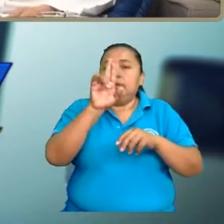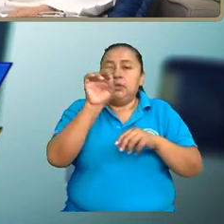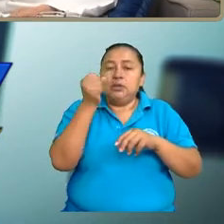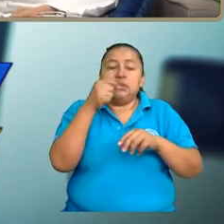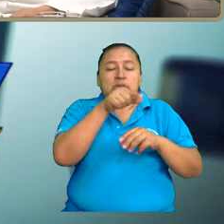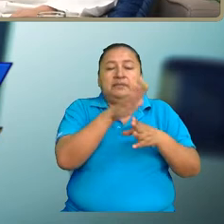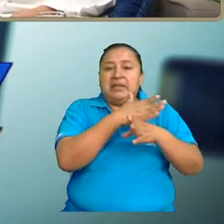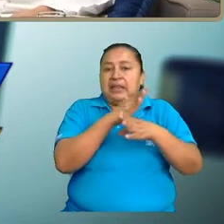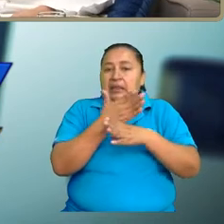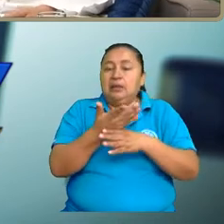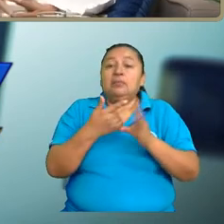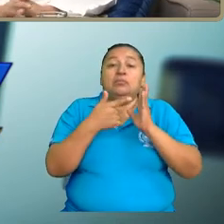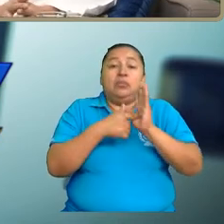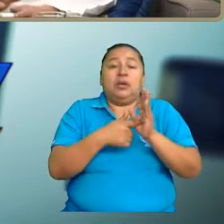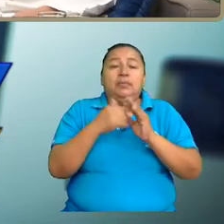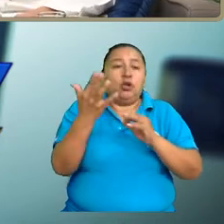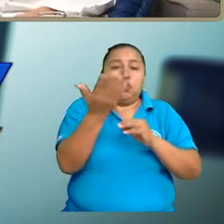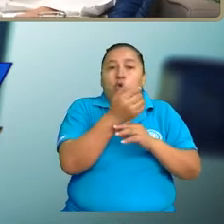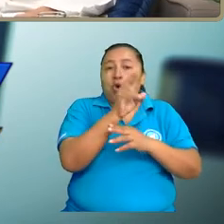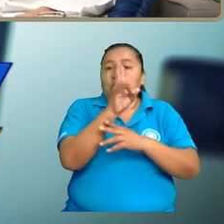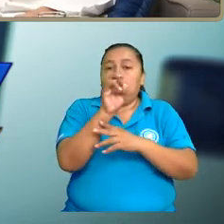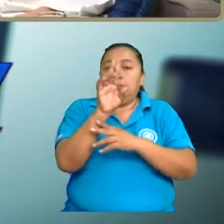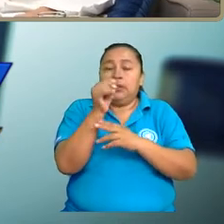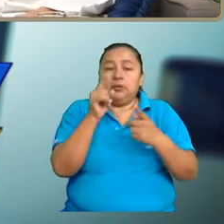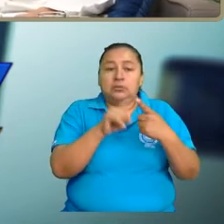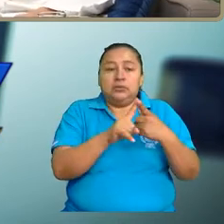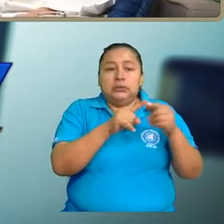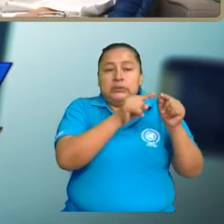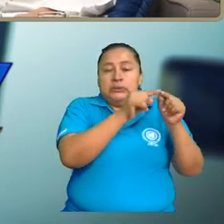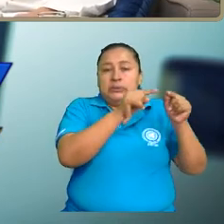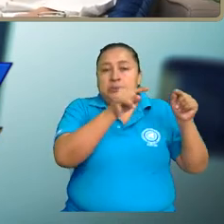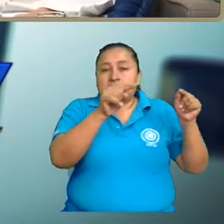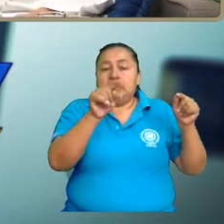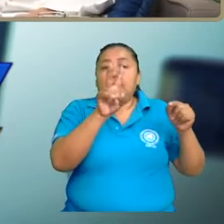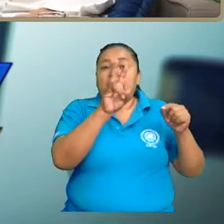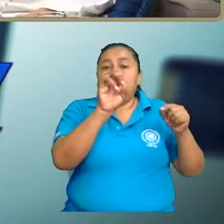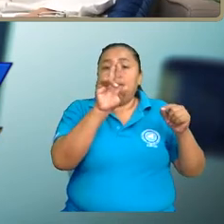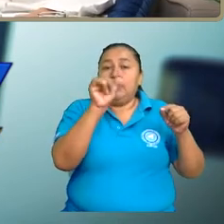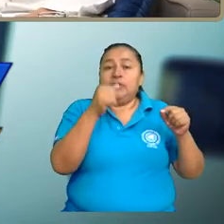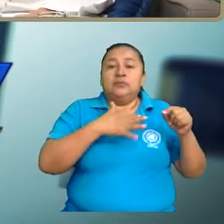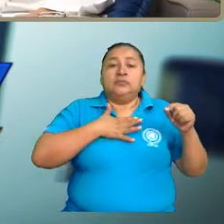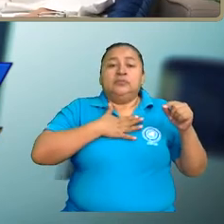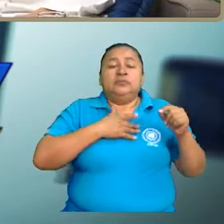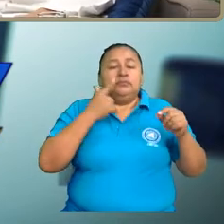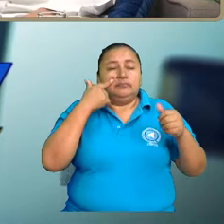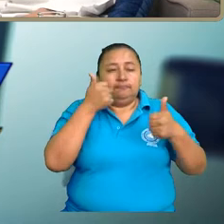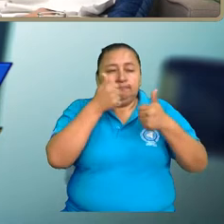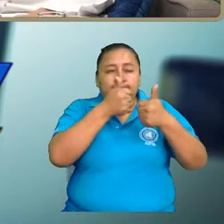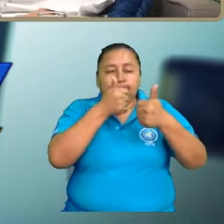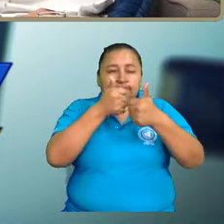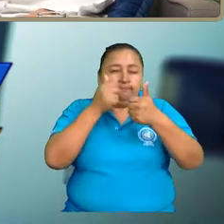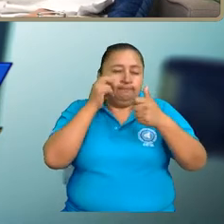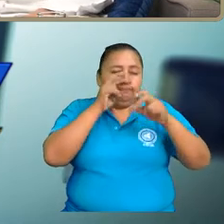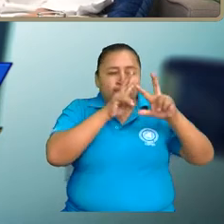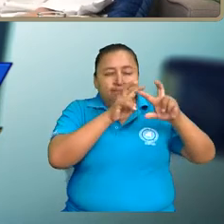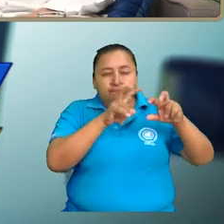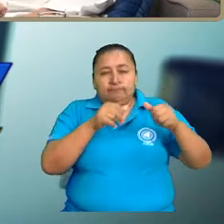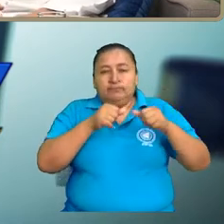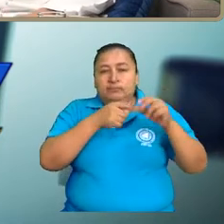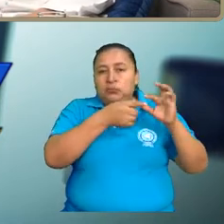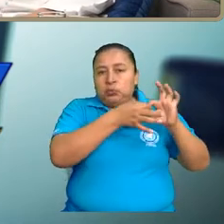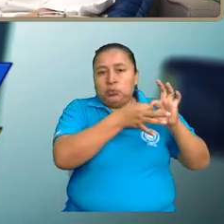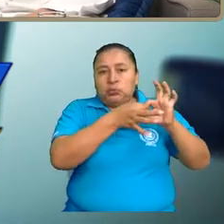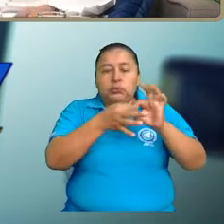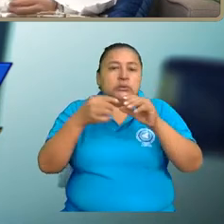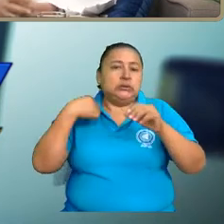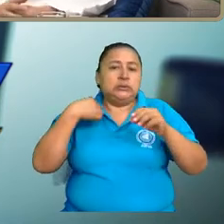Por ejemplo, todos los virus respiratorios, alrededor de 15 virus respiratorios, nosotros los estamos monitorizando de manera sistemática